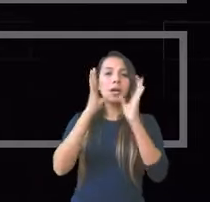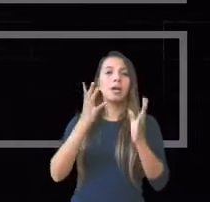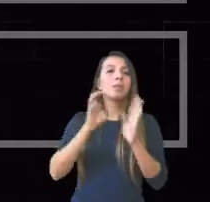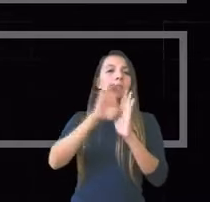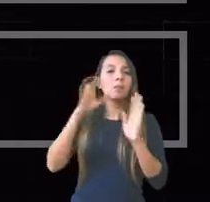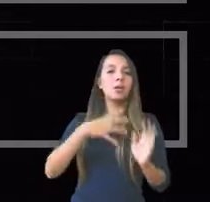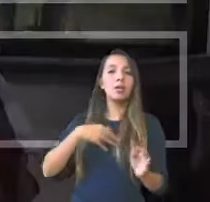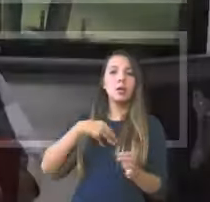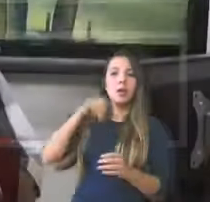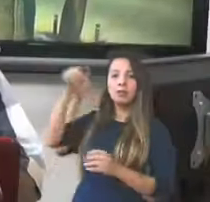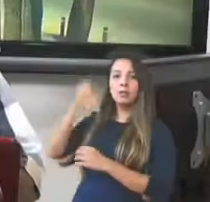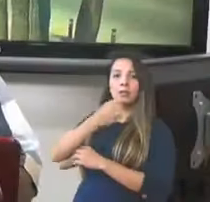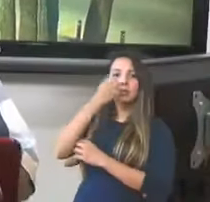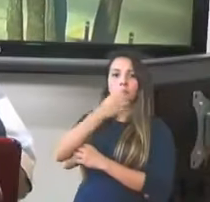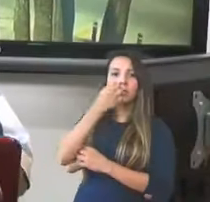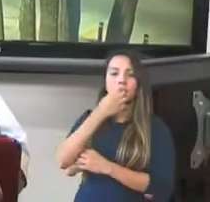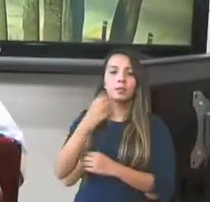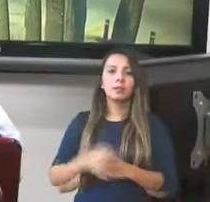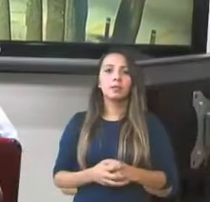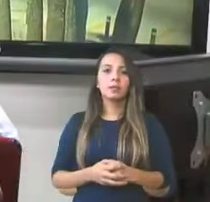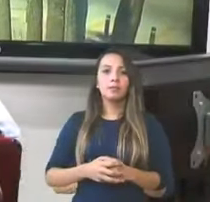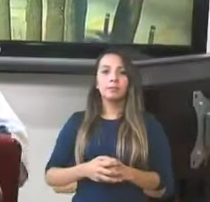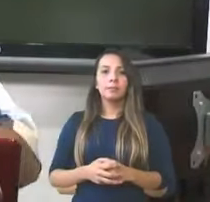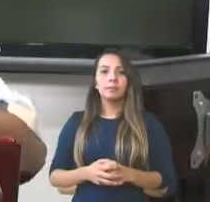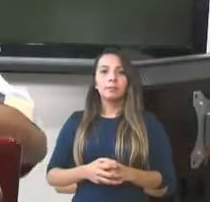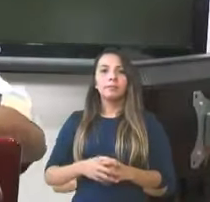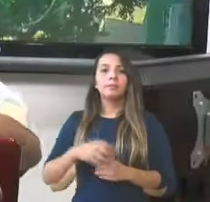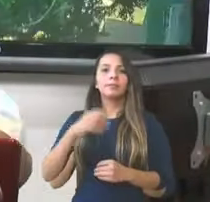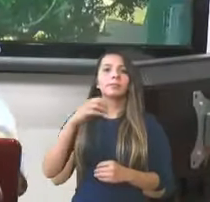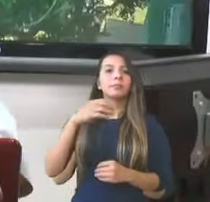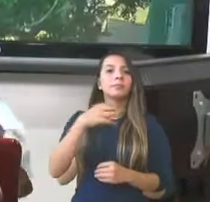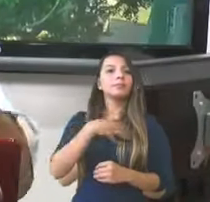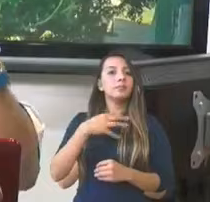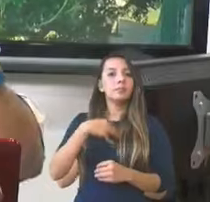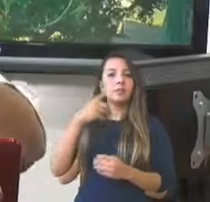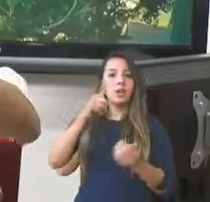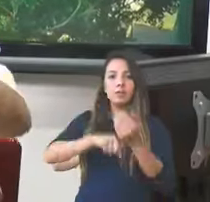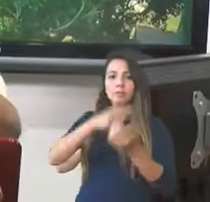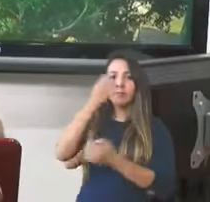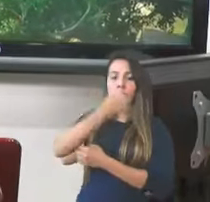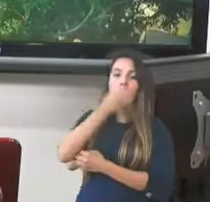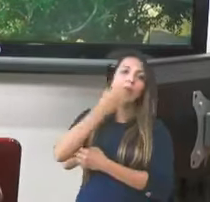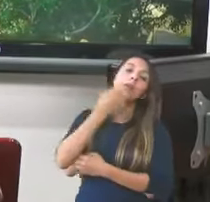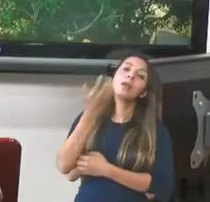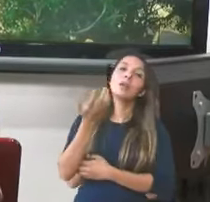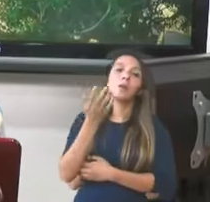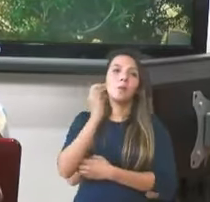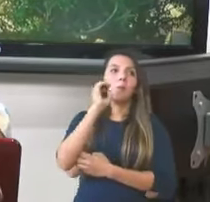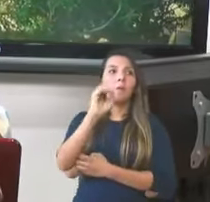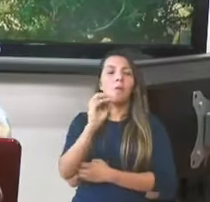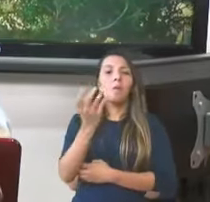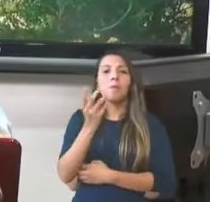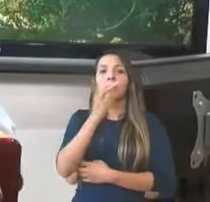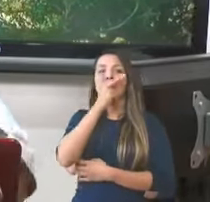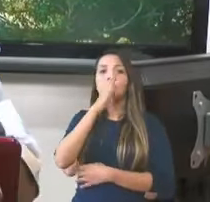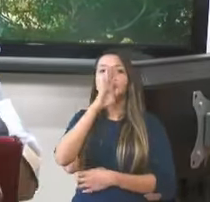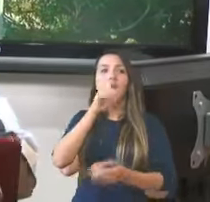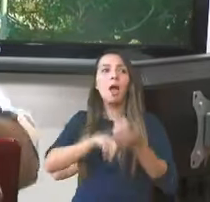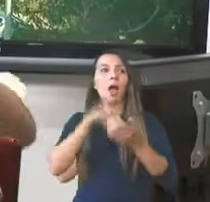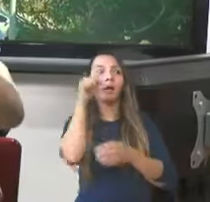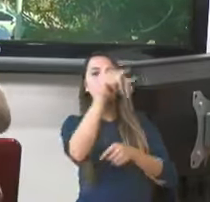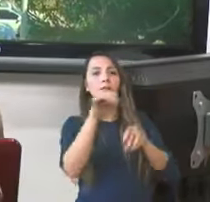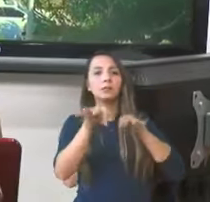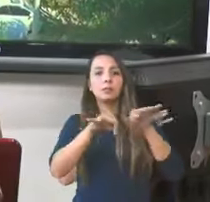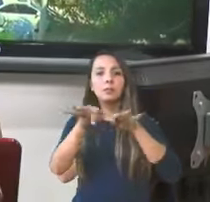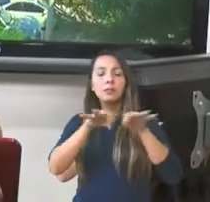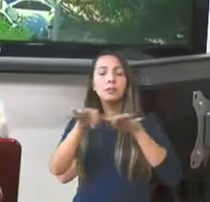en la escuela. Regresamos para acá, Santiago, por favor. Si nuestros hijos están en la escuela, si los padres de familia están